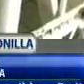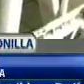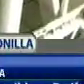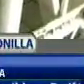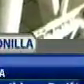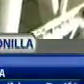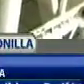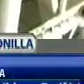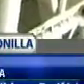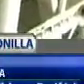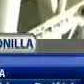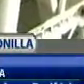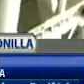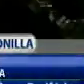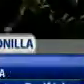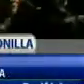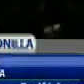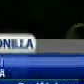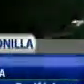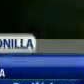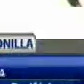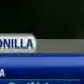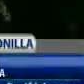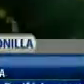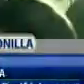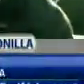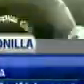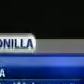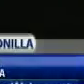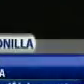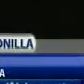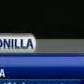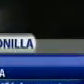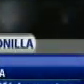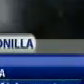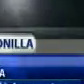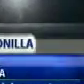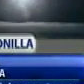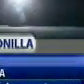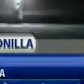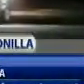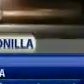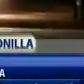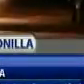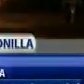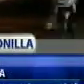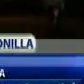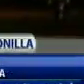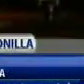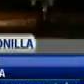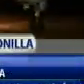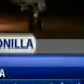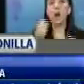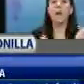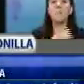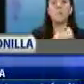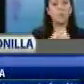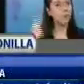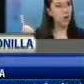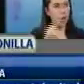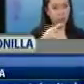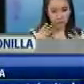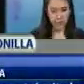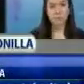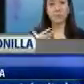información en el área de Yucatán, en donde decía que había un lugar donde habían visto una persona